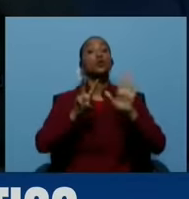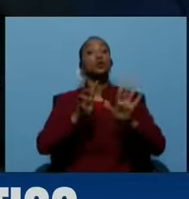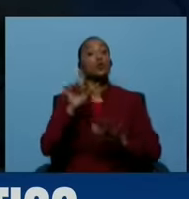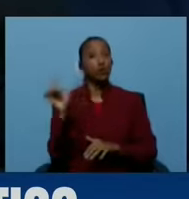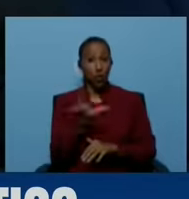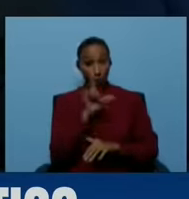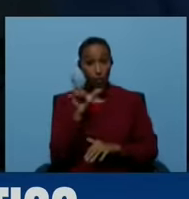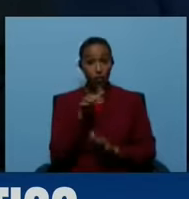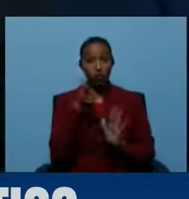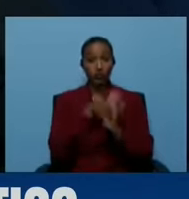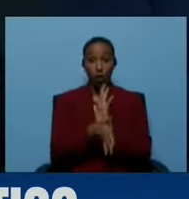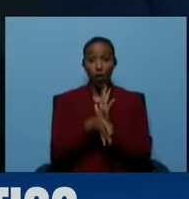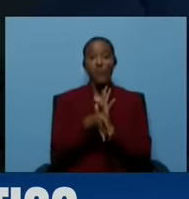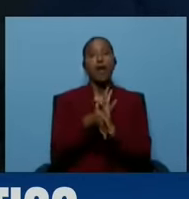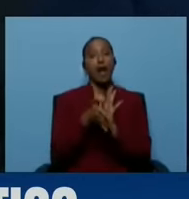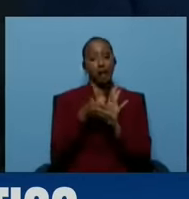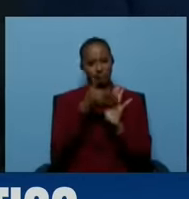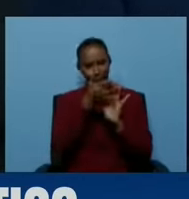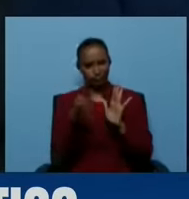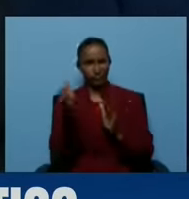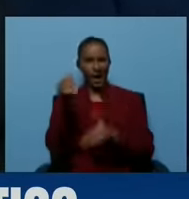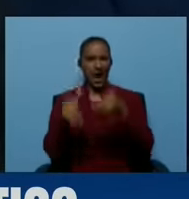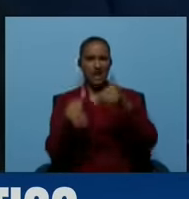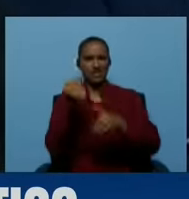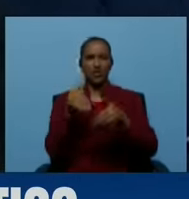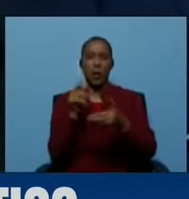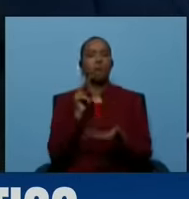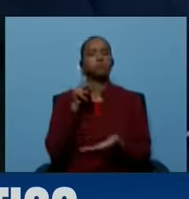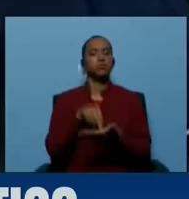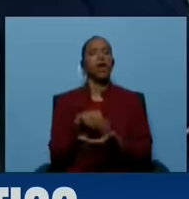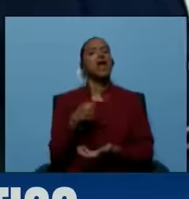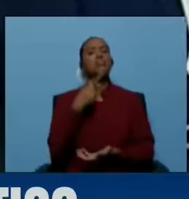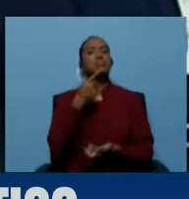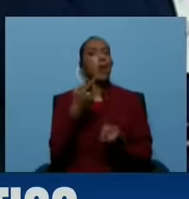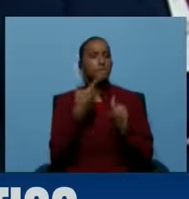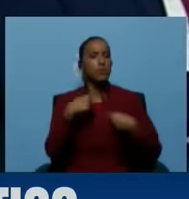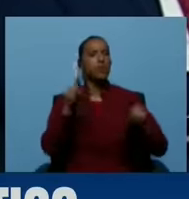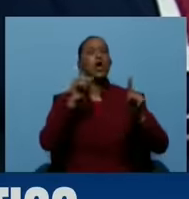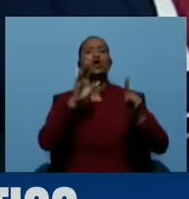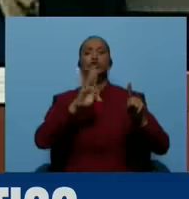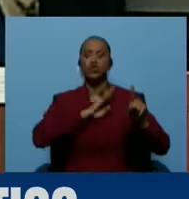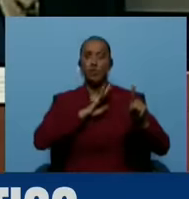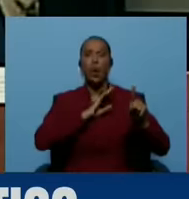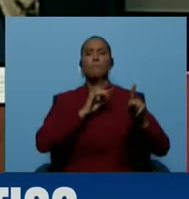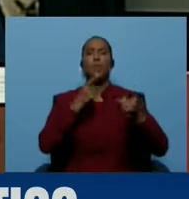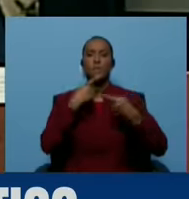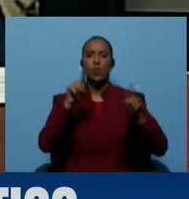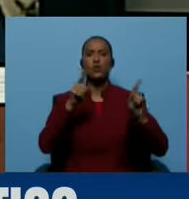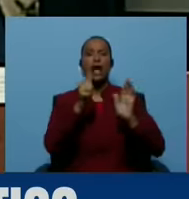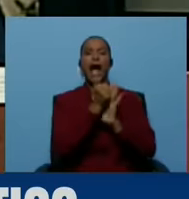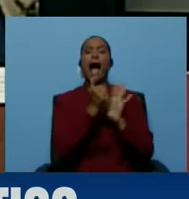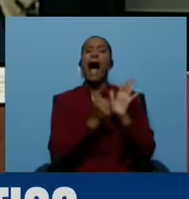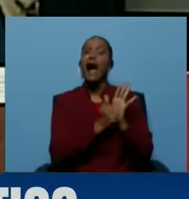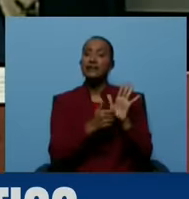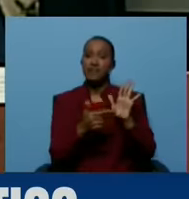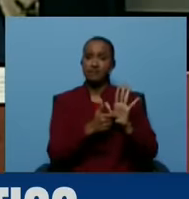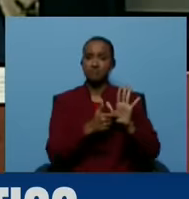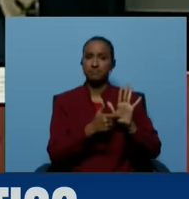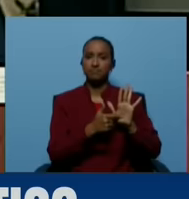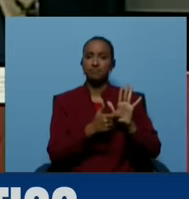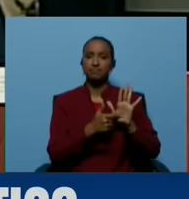de votación, dijo que publicaría sus actas,